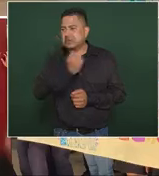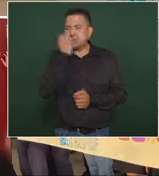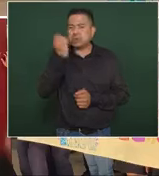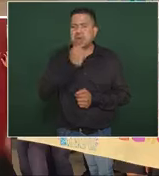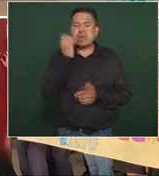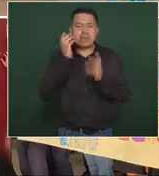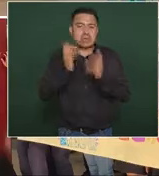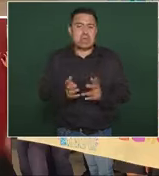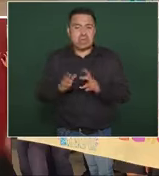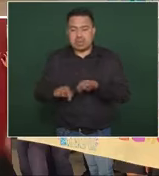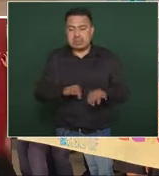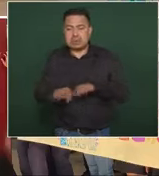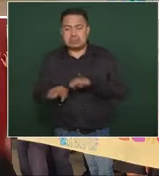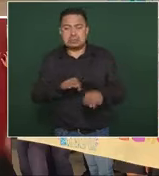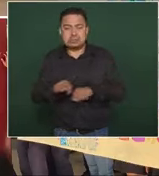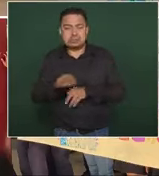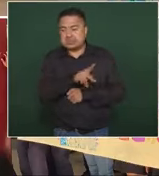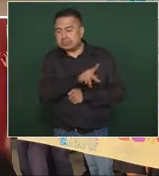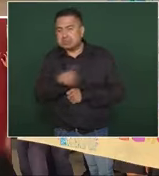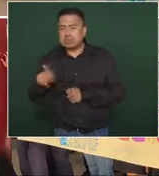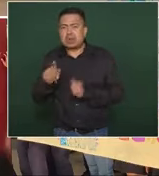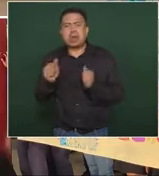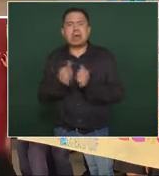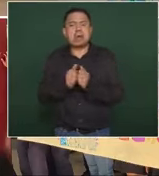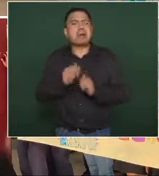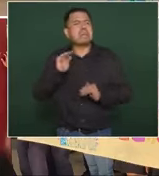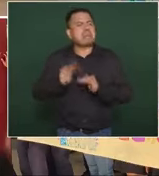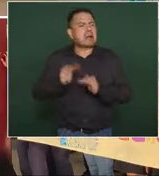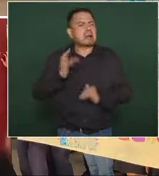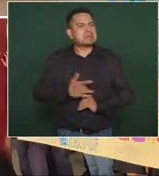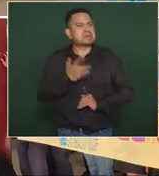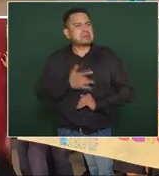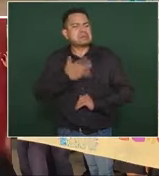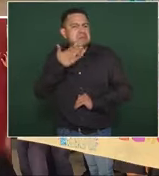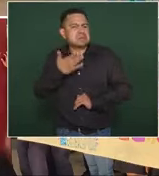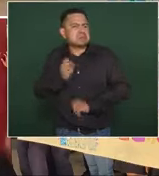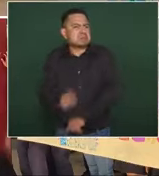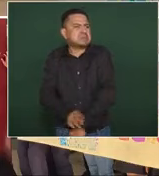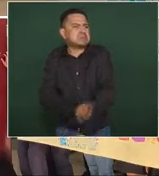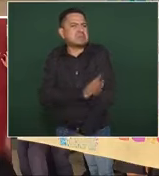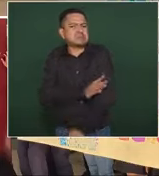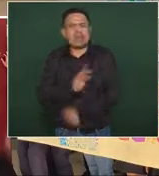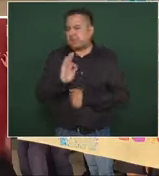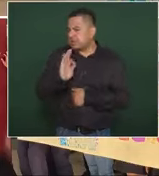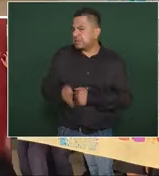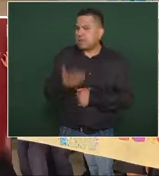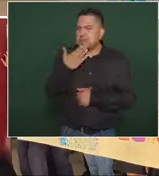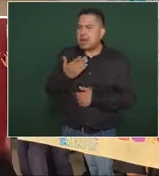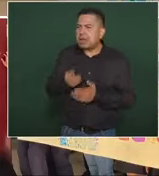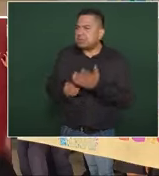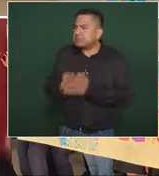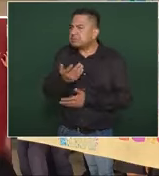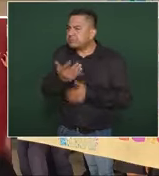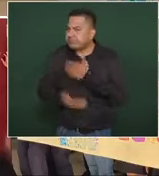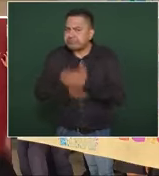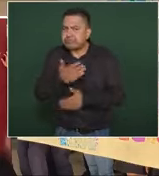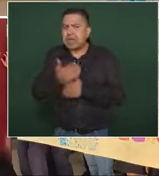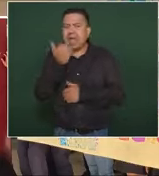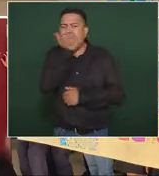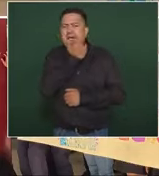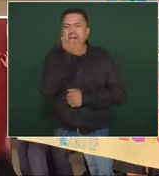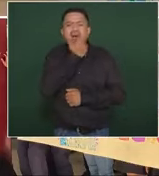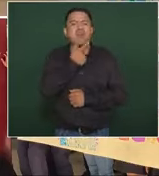están trabajando de manera con mucho entusiasmo, con mucha disposición a salir adelante. Los alumnos,